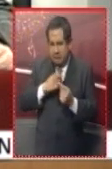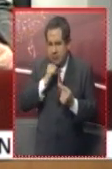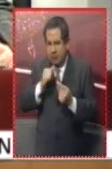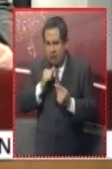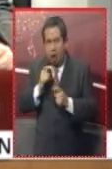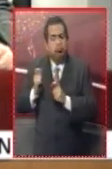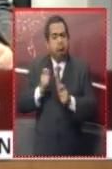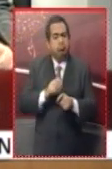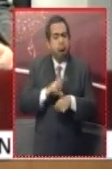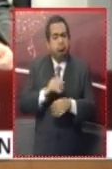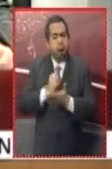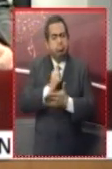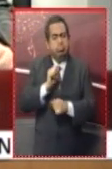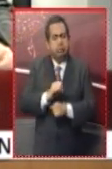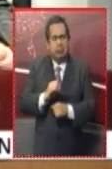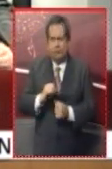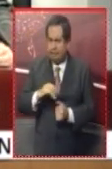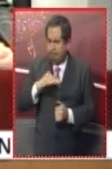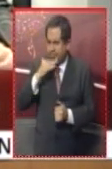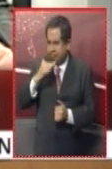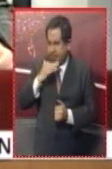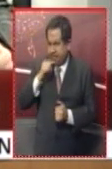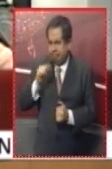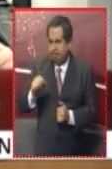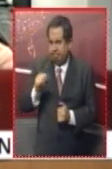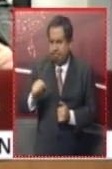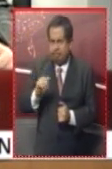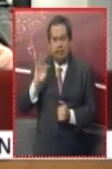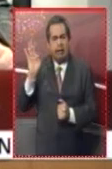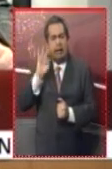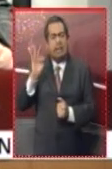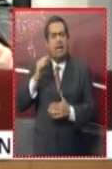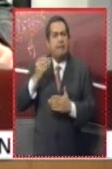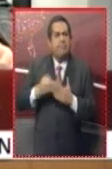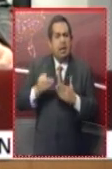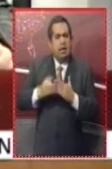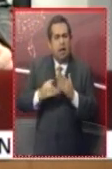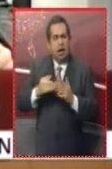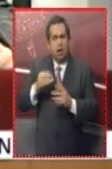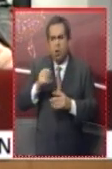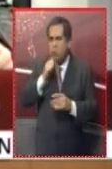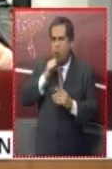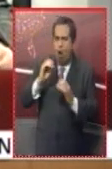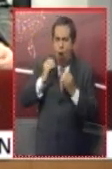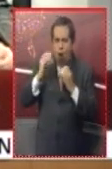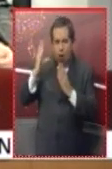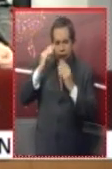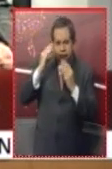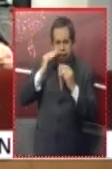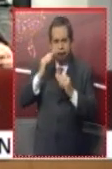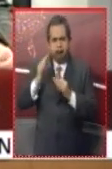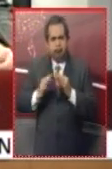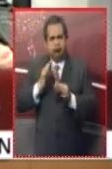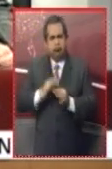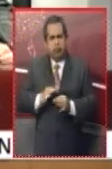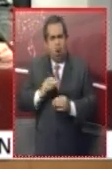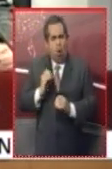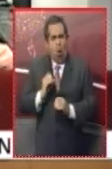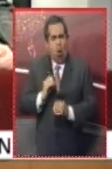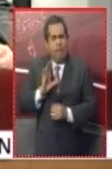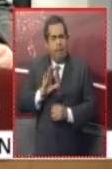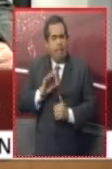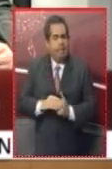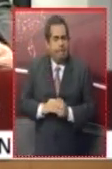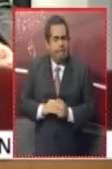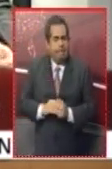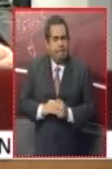perfiles, porque a lo mejor no tienen la capacitación correcta.